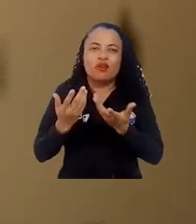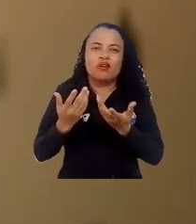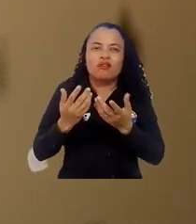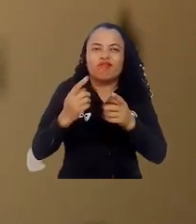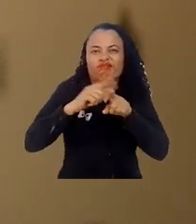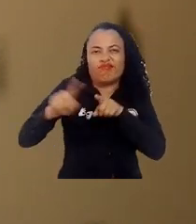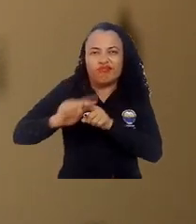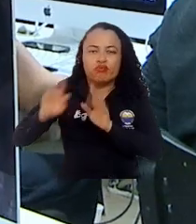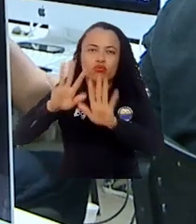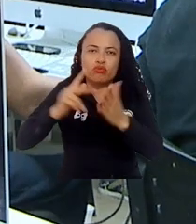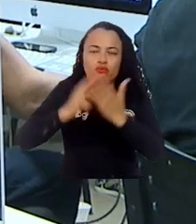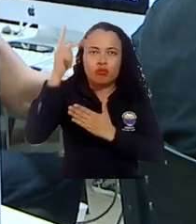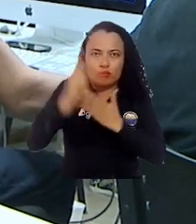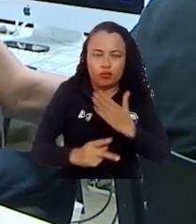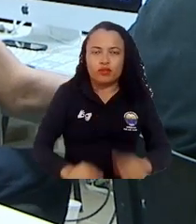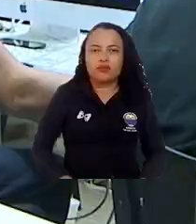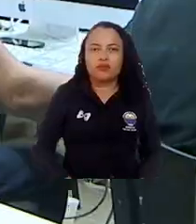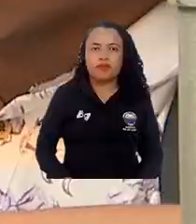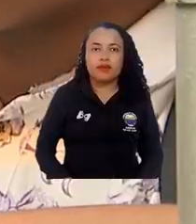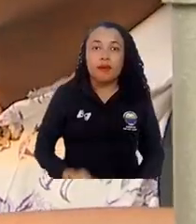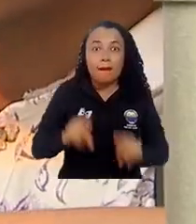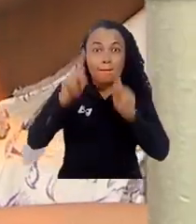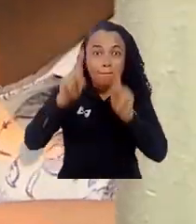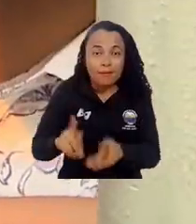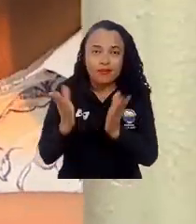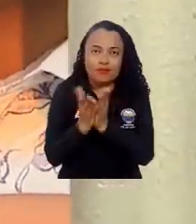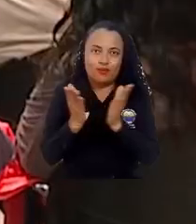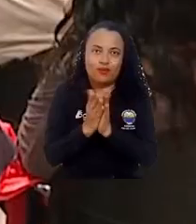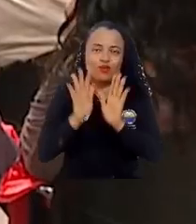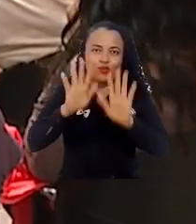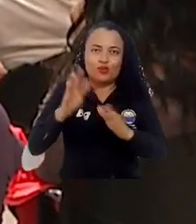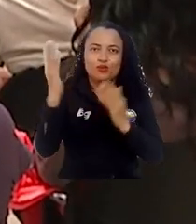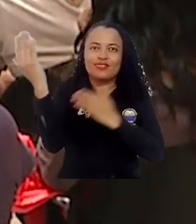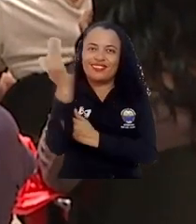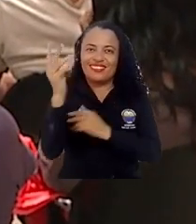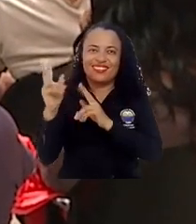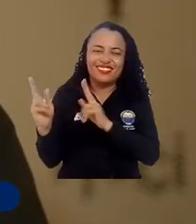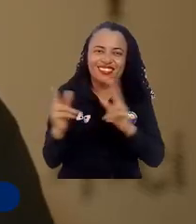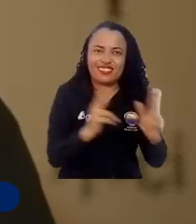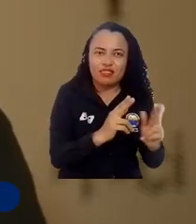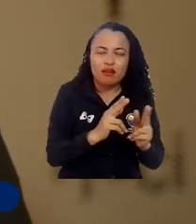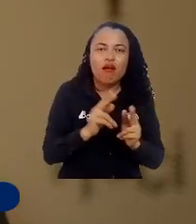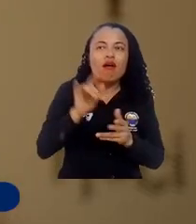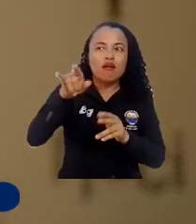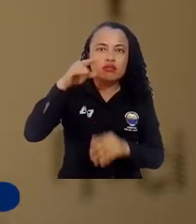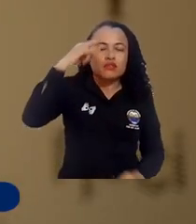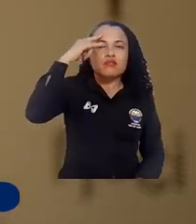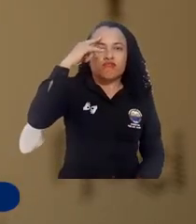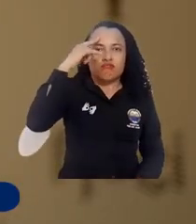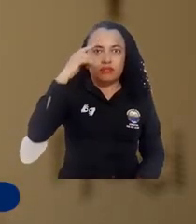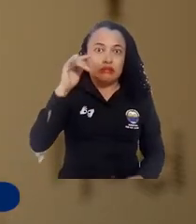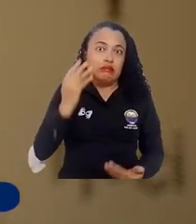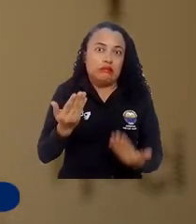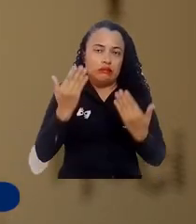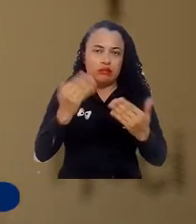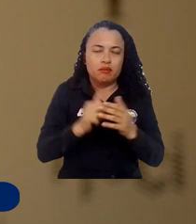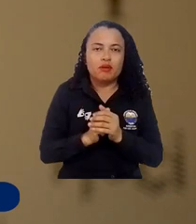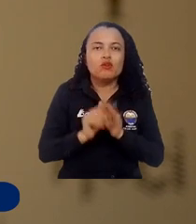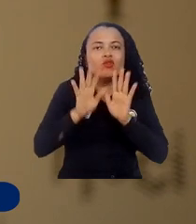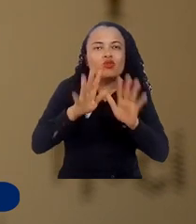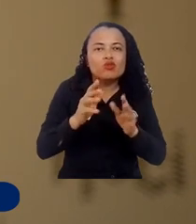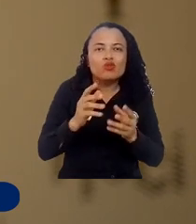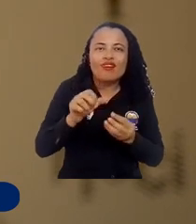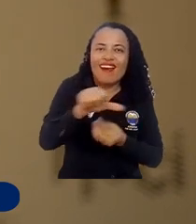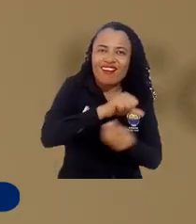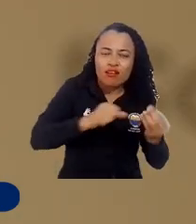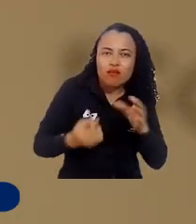cada uno de los proyectos. Los estudiantes de cine de nuestra universidad están tomando esto como referencia y están inspirándose, ya que el